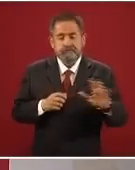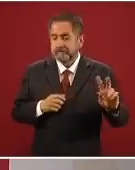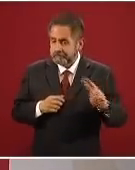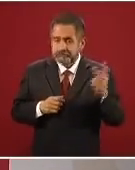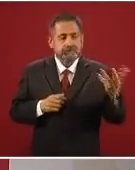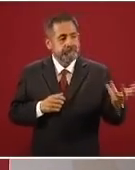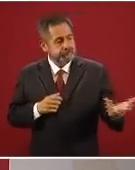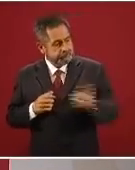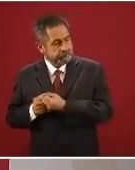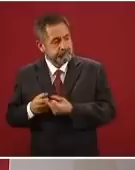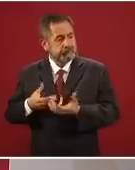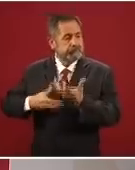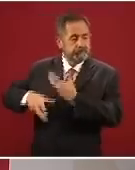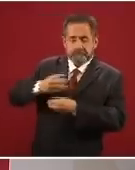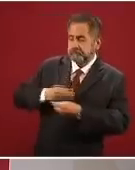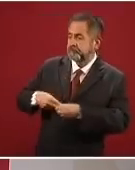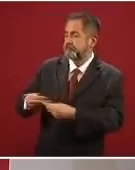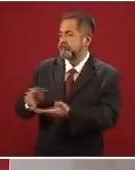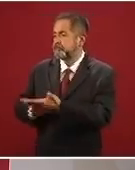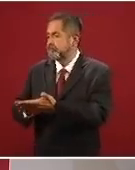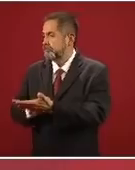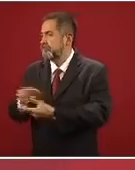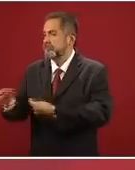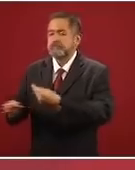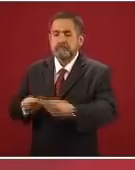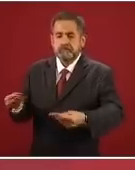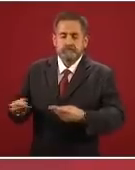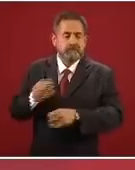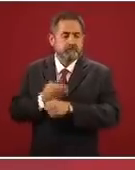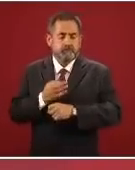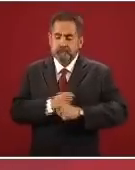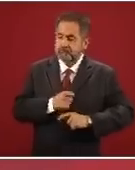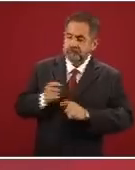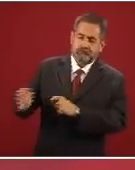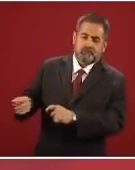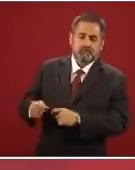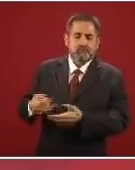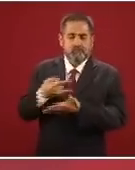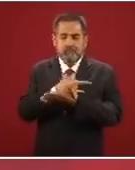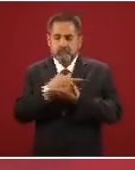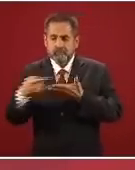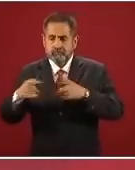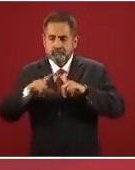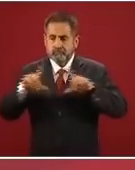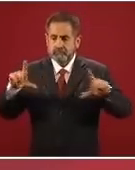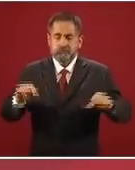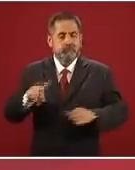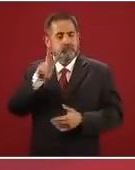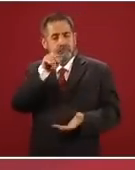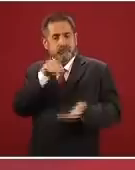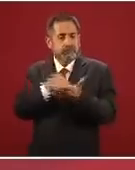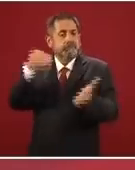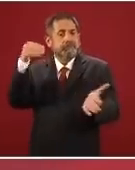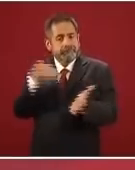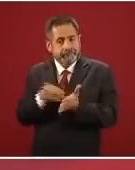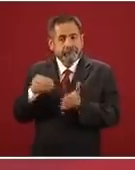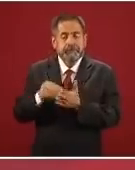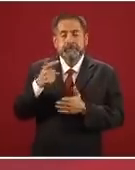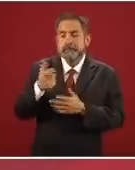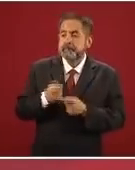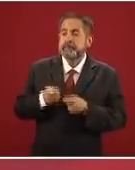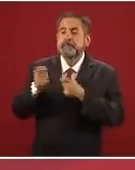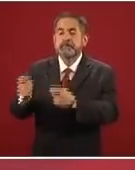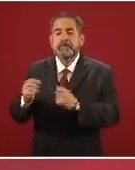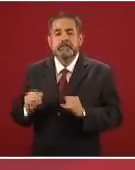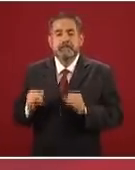más reparación del daño para nuestro país, estamos entregando en este momento un cheque por la cantidad de 2,000 millones de pesos al